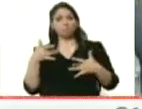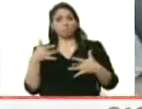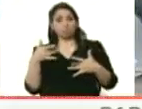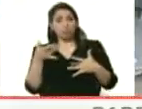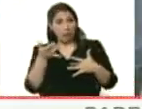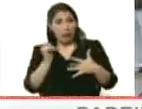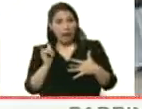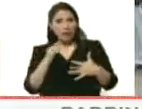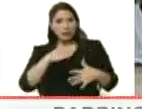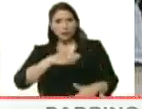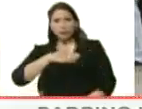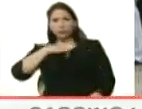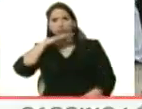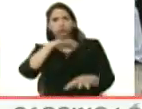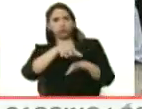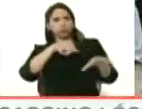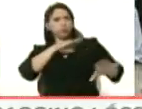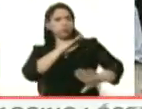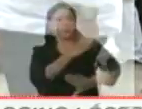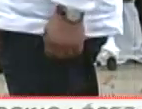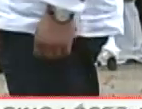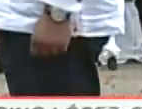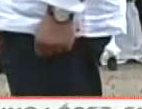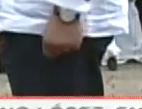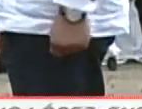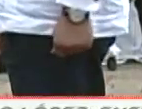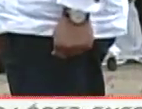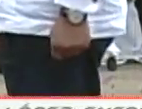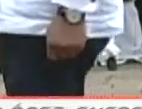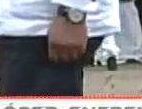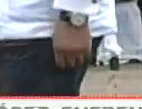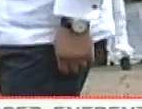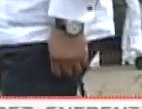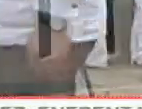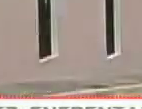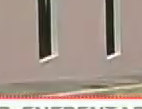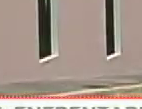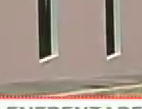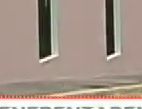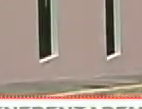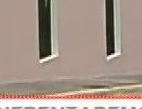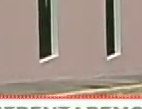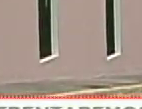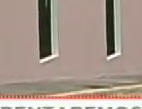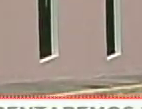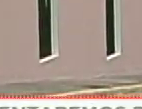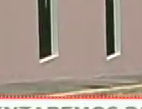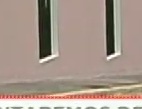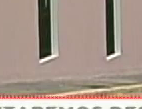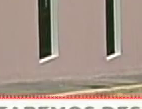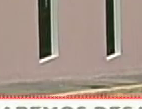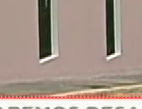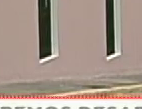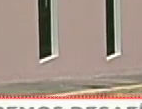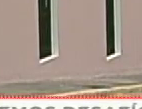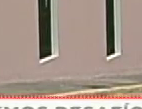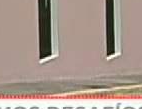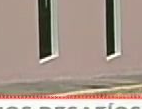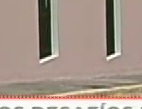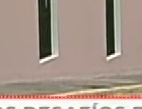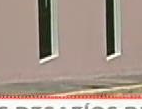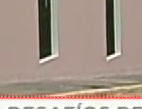encuentra abarrotada del Poder Popular y demás autoridades del municipio Eres y del Estado